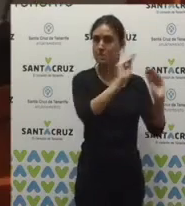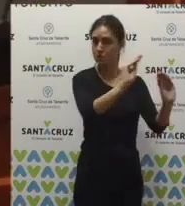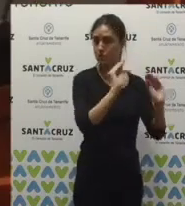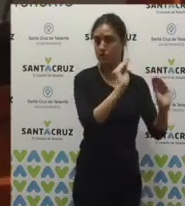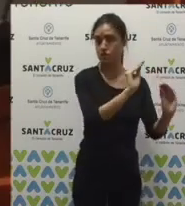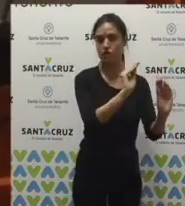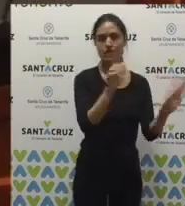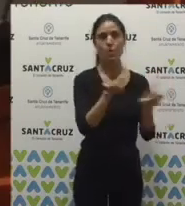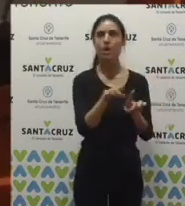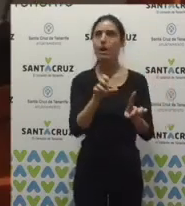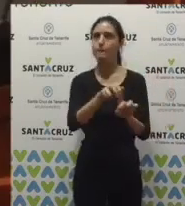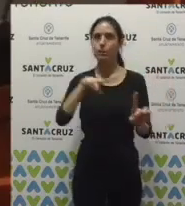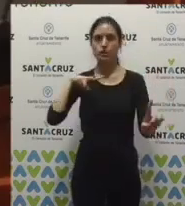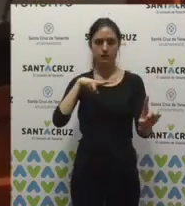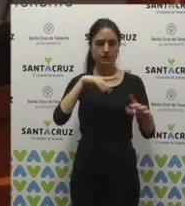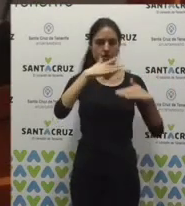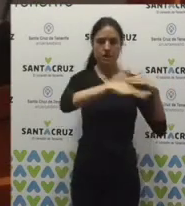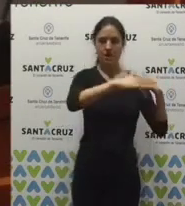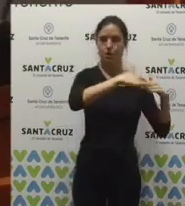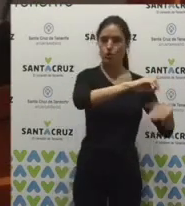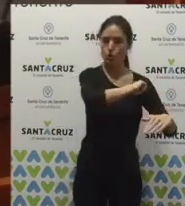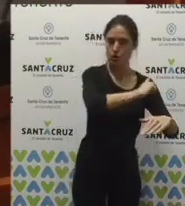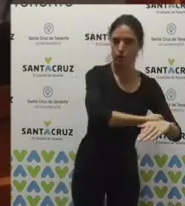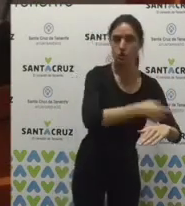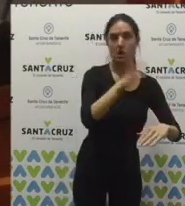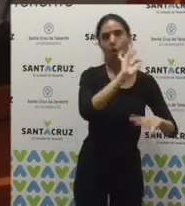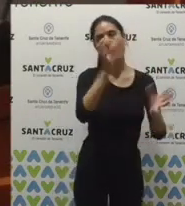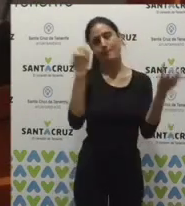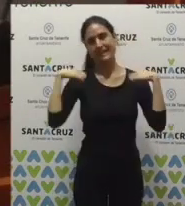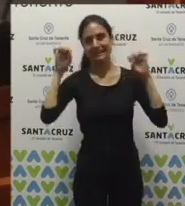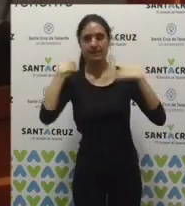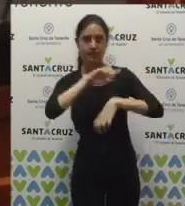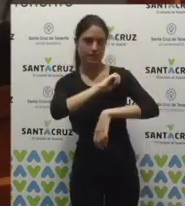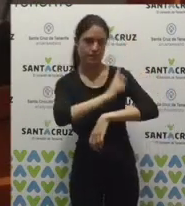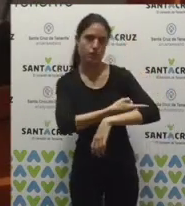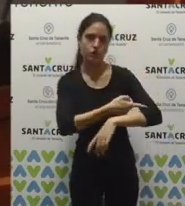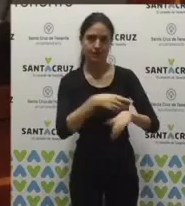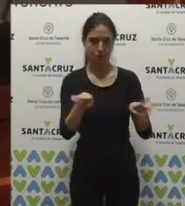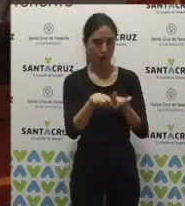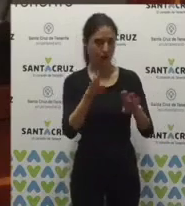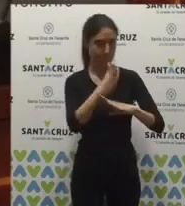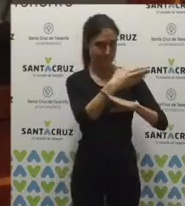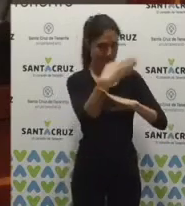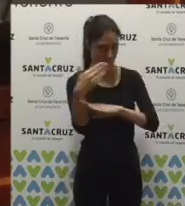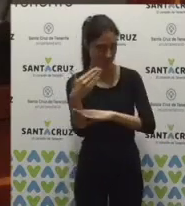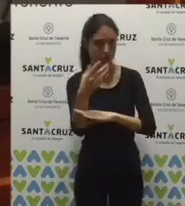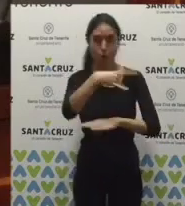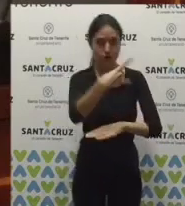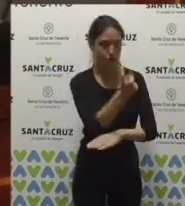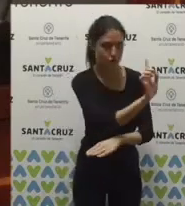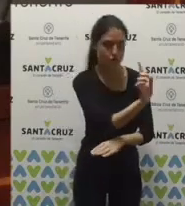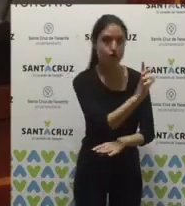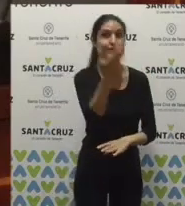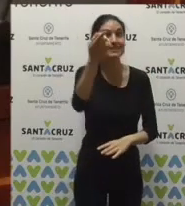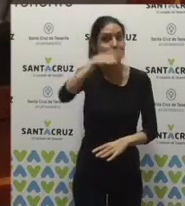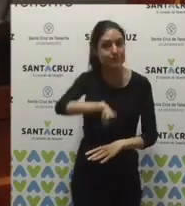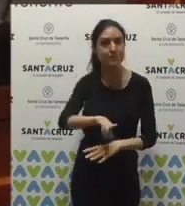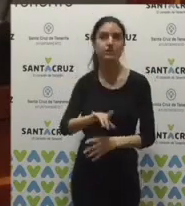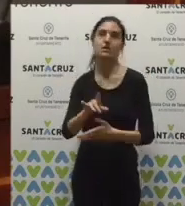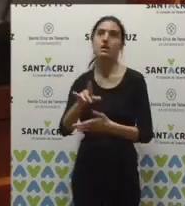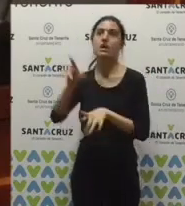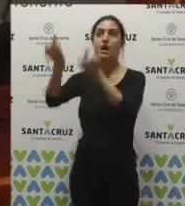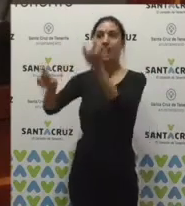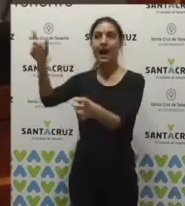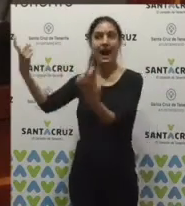desde el punto de vista náutico deportivo o de la práctica de un deporte la vela estamos hablando también que alumnos de dos institutos